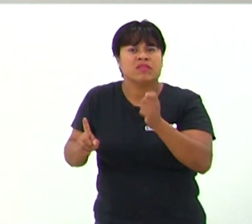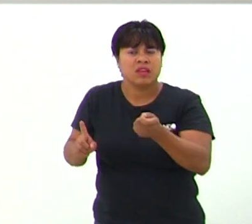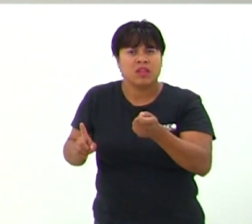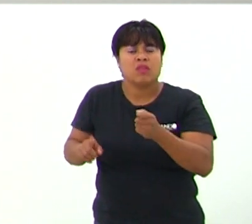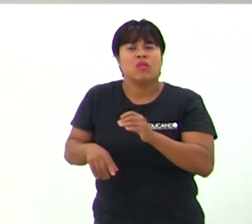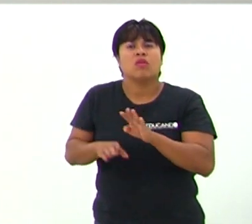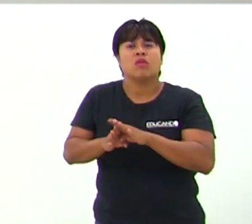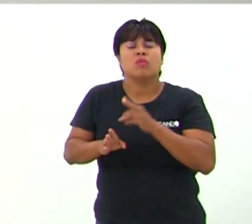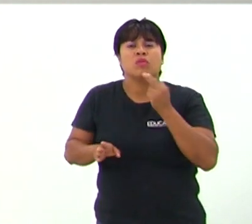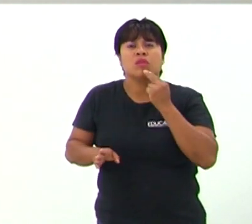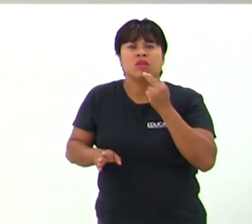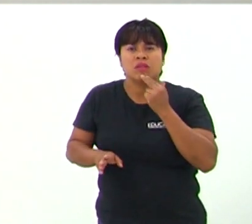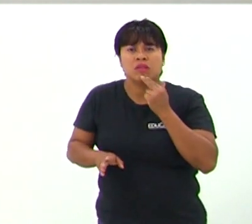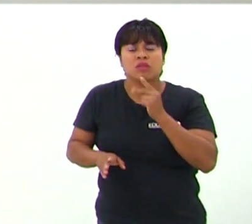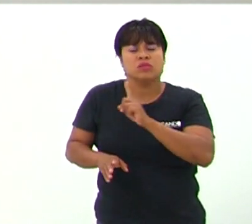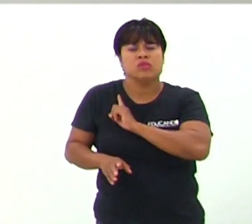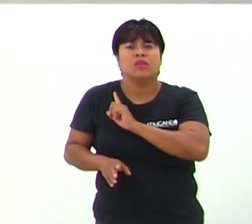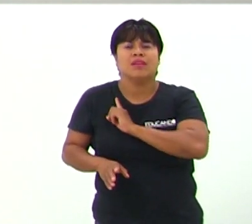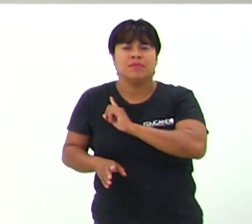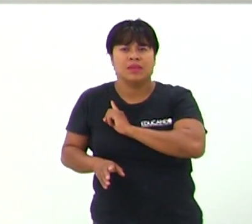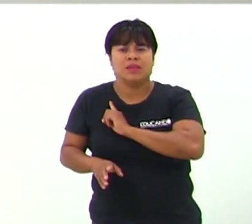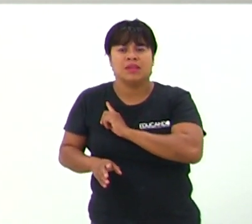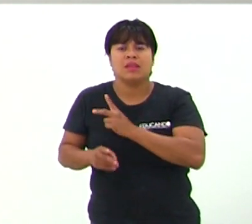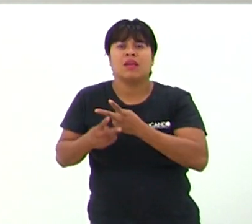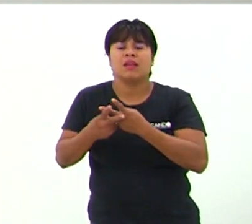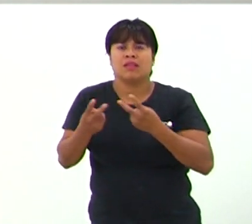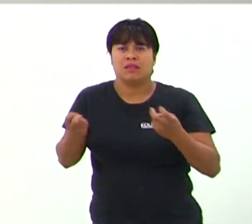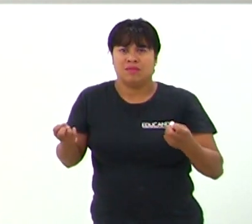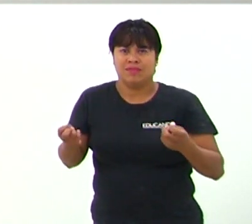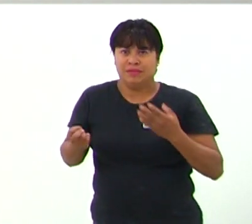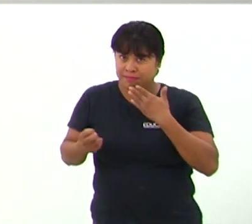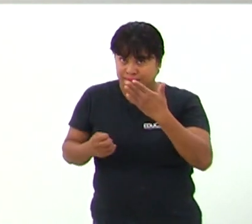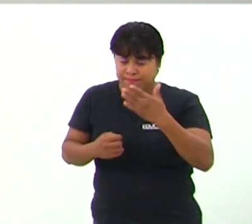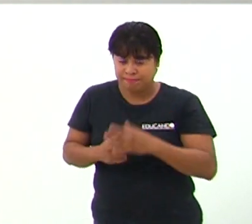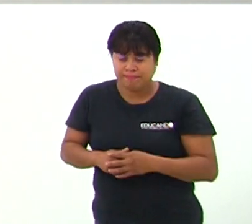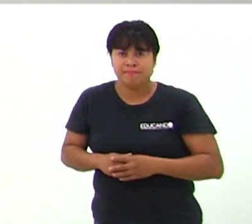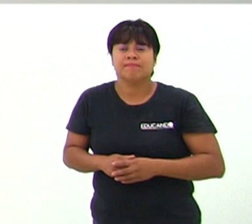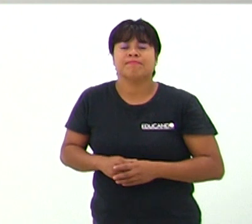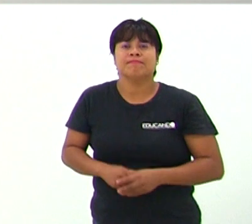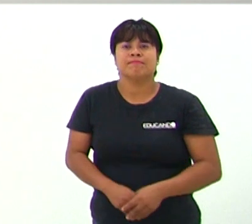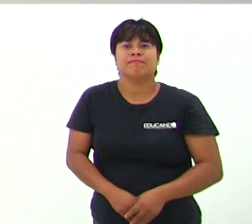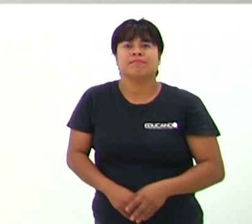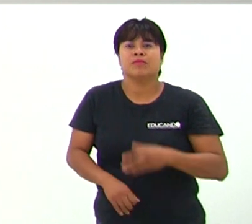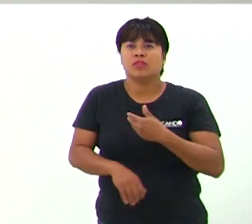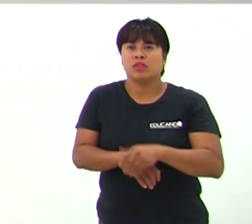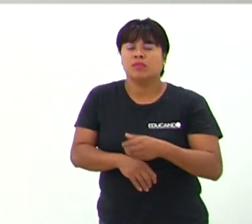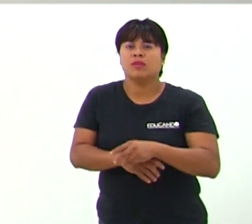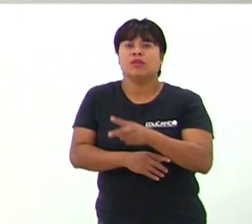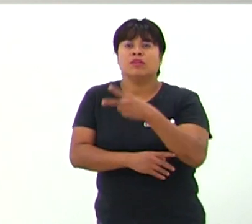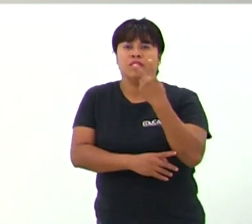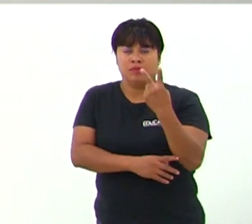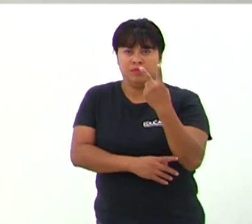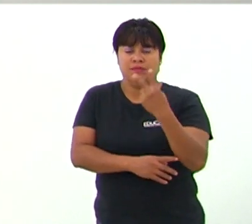significado utilizando simple y sencillamente adjetivos. ¿Bien? Número 2,